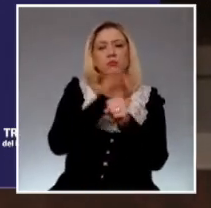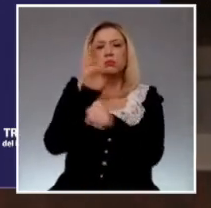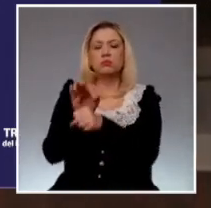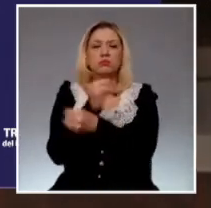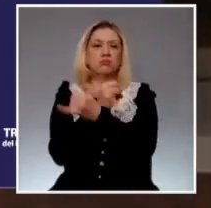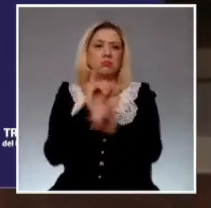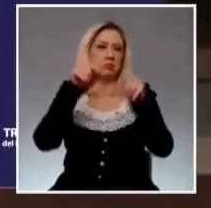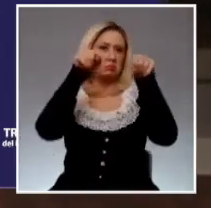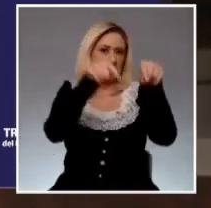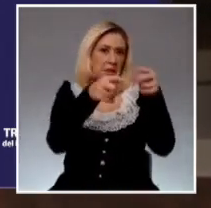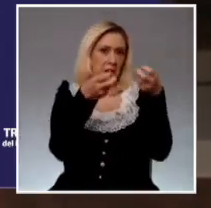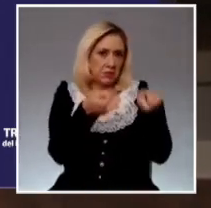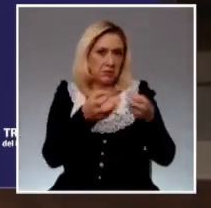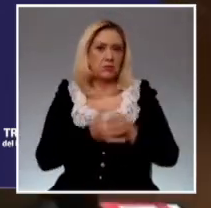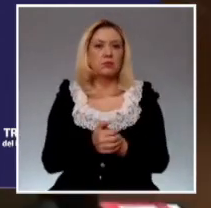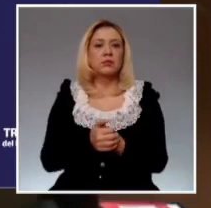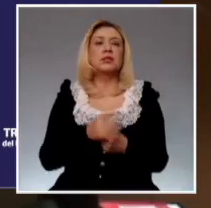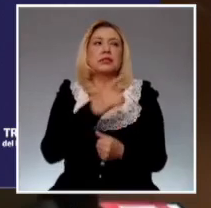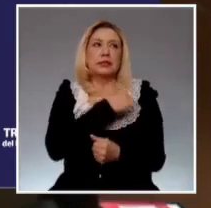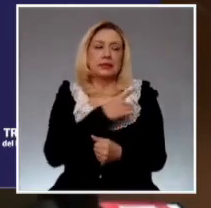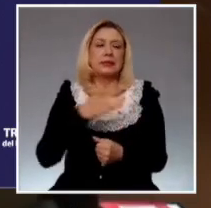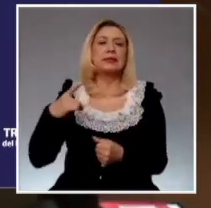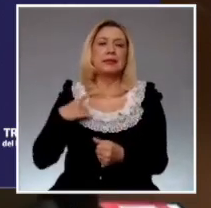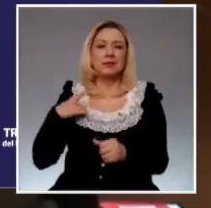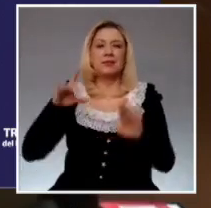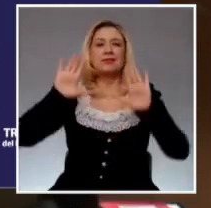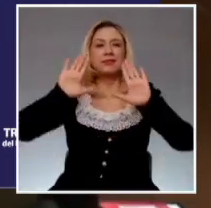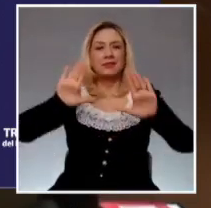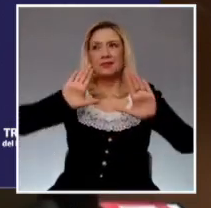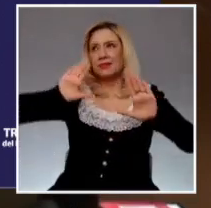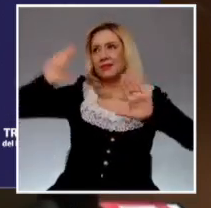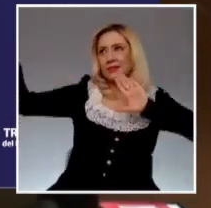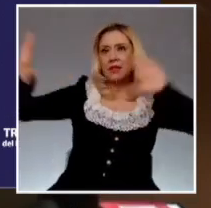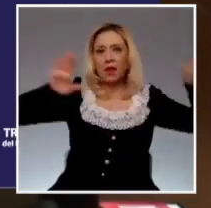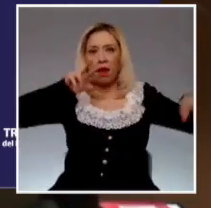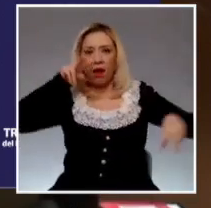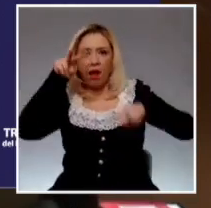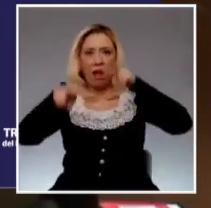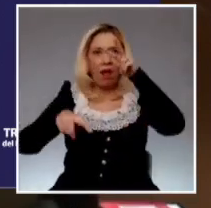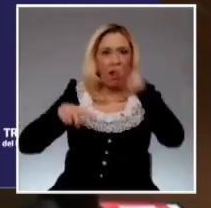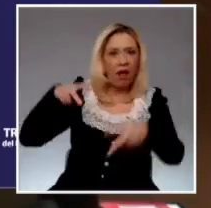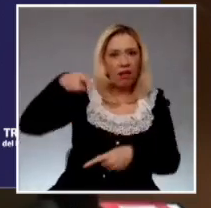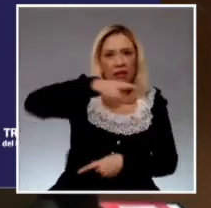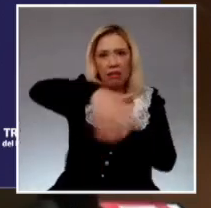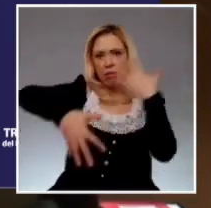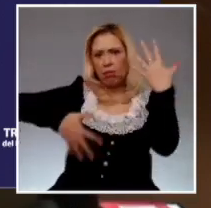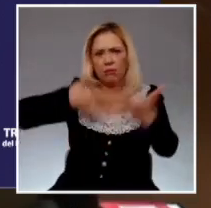debe mantenerse alejado del ruido de la especulación. Precisó que lleva 10 años como